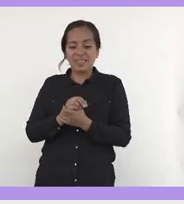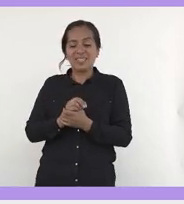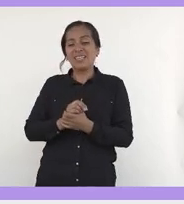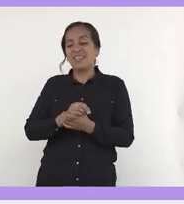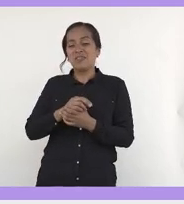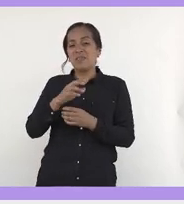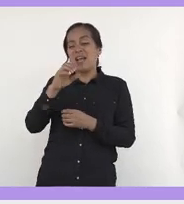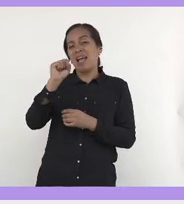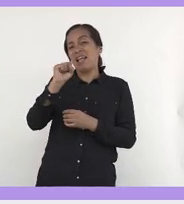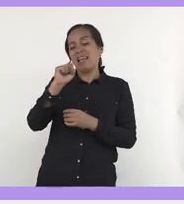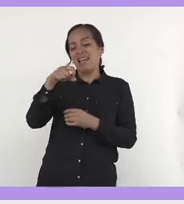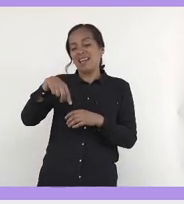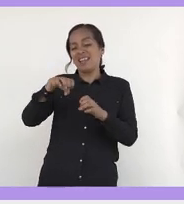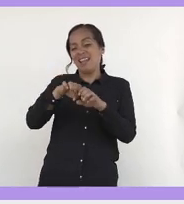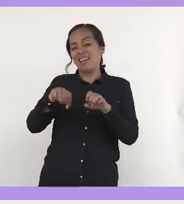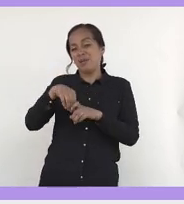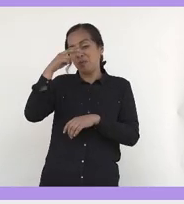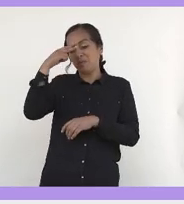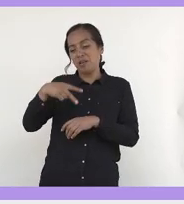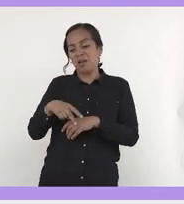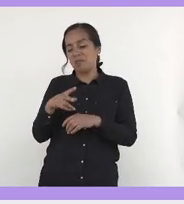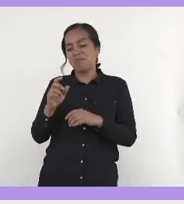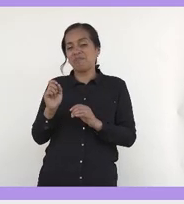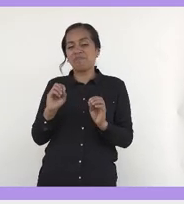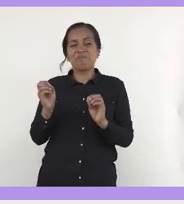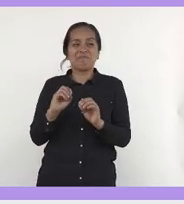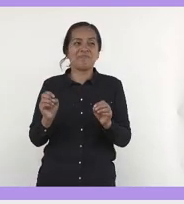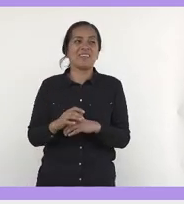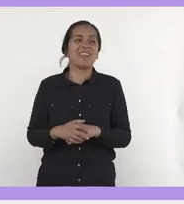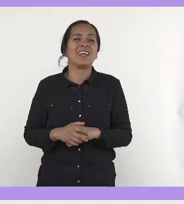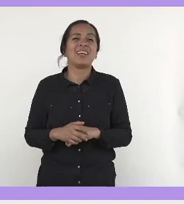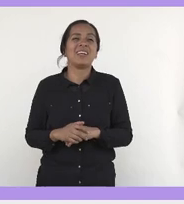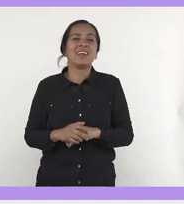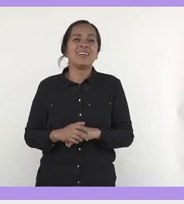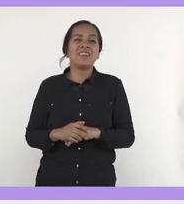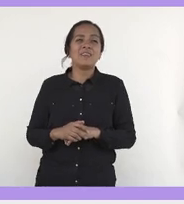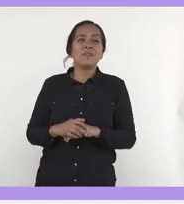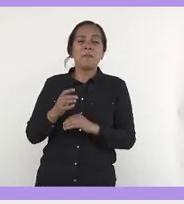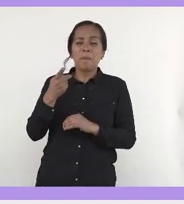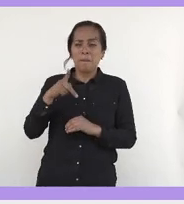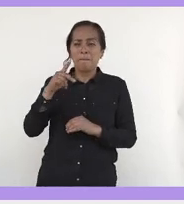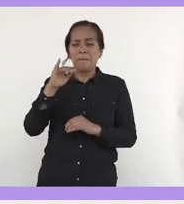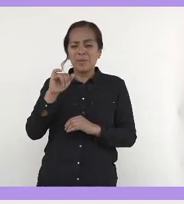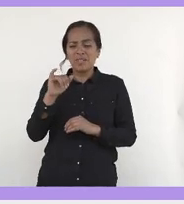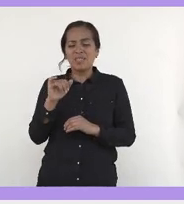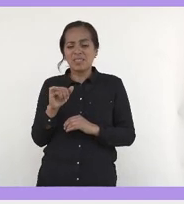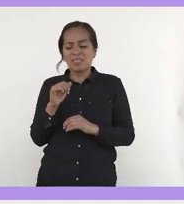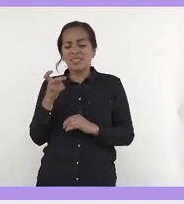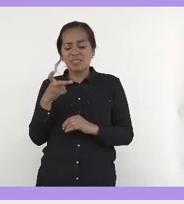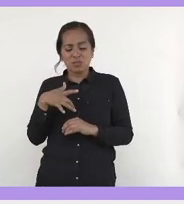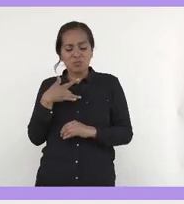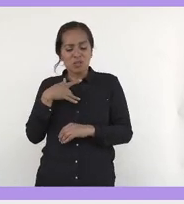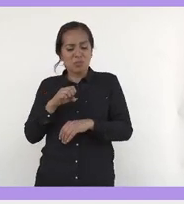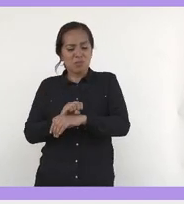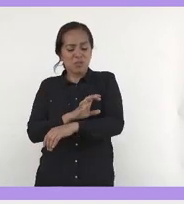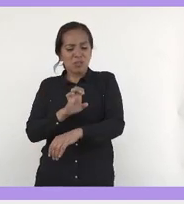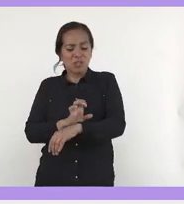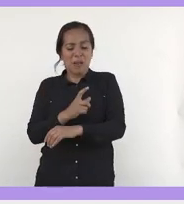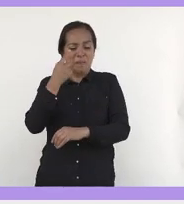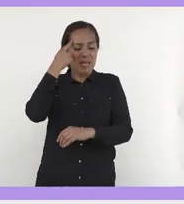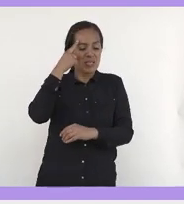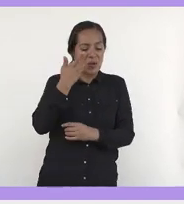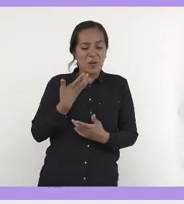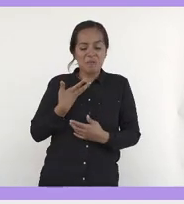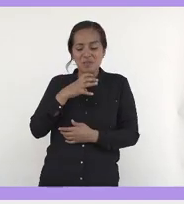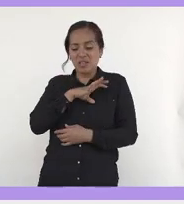mexicana guárdenme un boletón pero sí o sea es simplemente me emociona me enoja